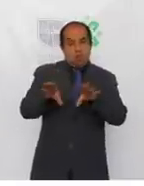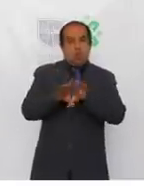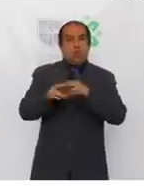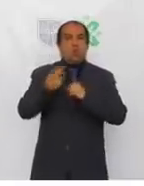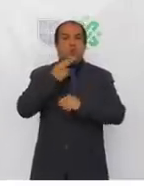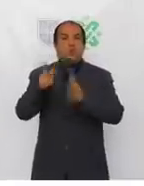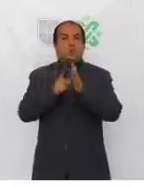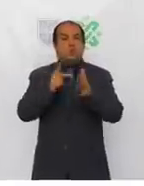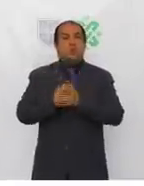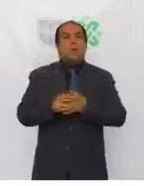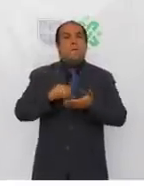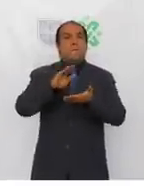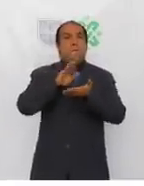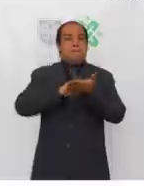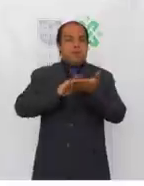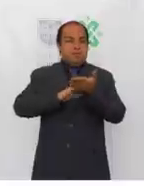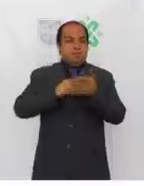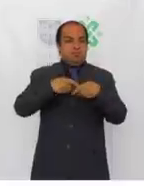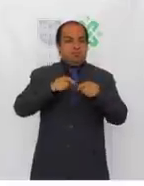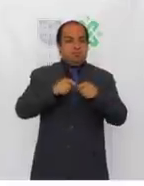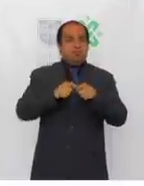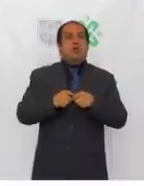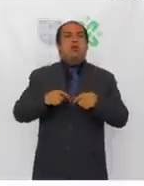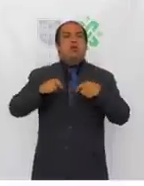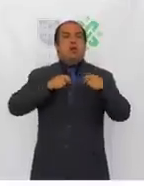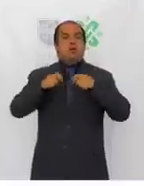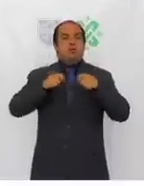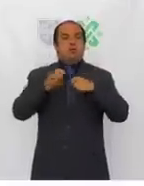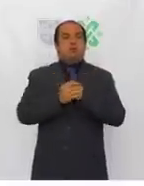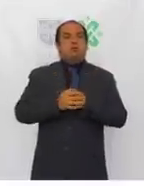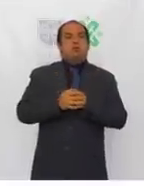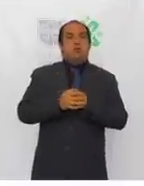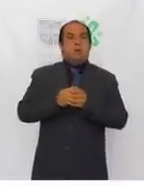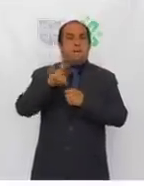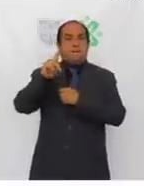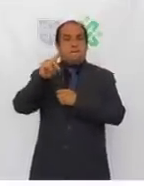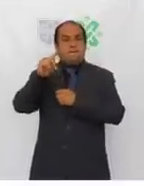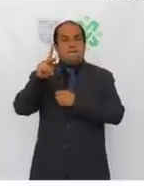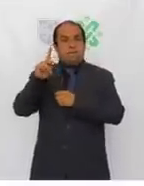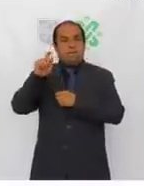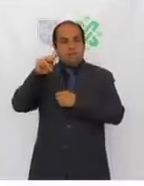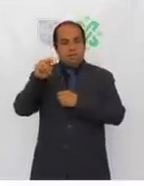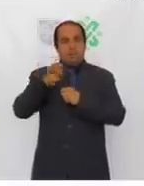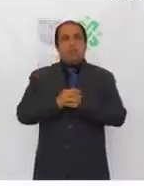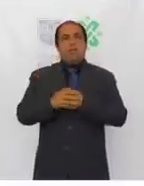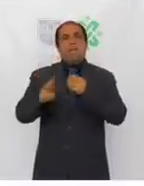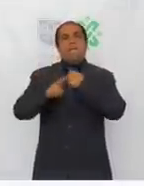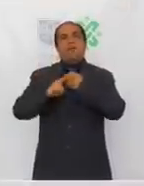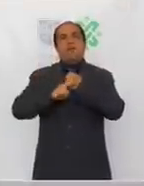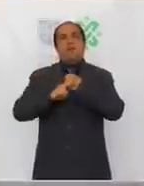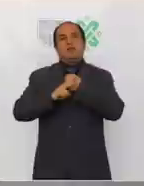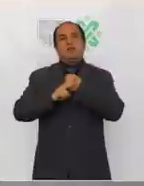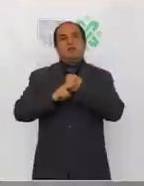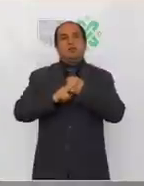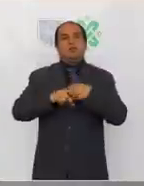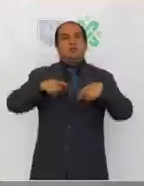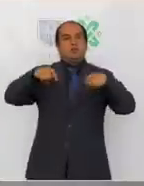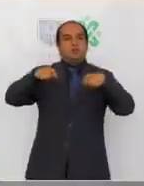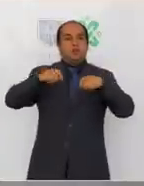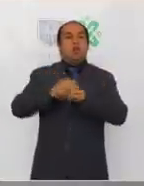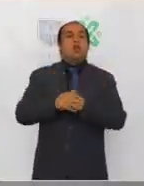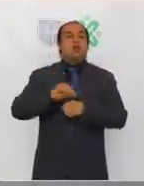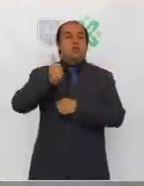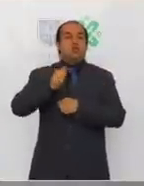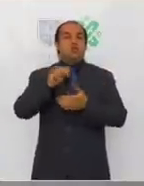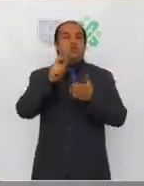reciclables: papel, cartón, envases, PETs, bolsas metalizadas, latas de aluminio, vidrio, textiles y algunos otros metales.